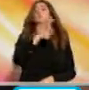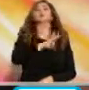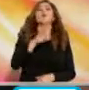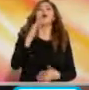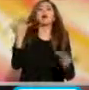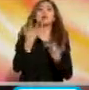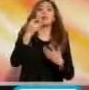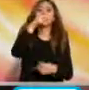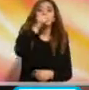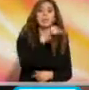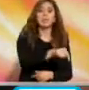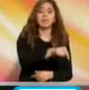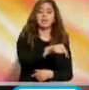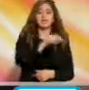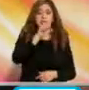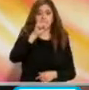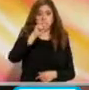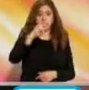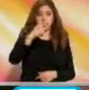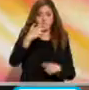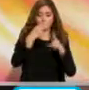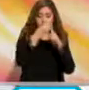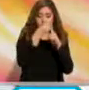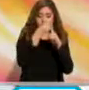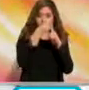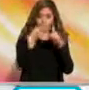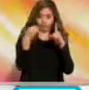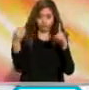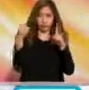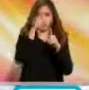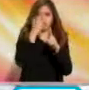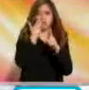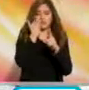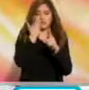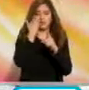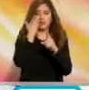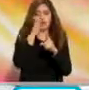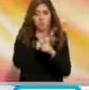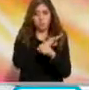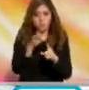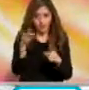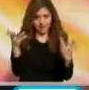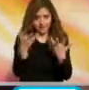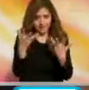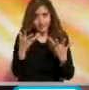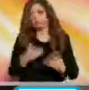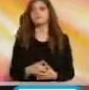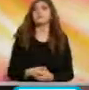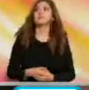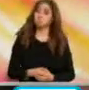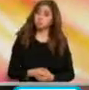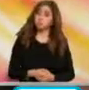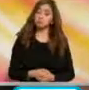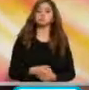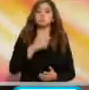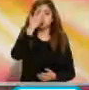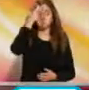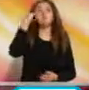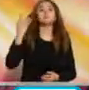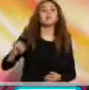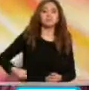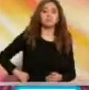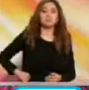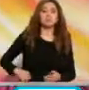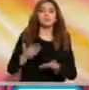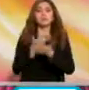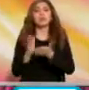signos más disciplinados, más ordenados y logra sus metas. Y ese sí que no me lo hubiera esperado, ¿eh? El ¿Qué significado te de verdad. parece? ¿Qué te parece? Interesante. Acuario,